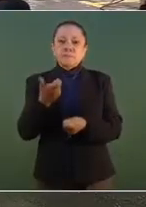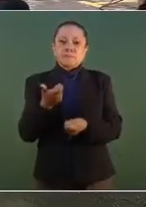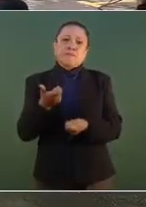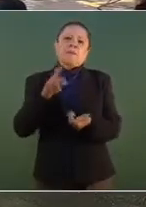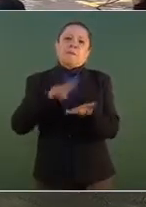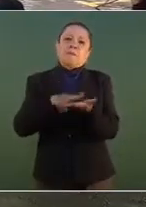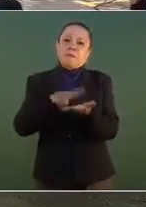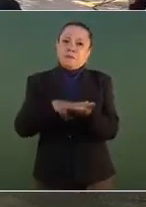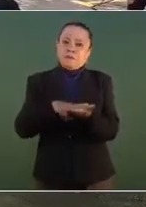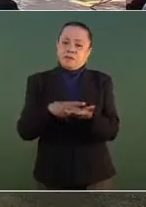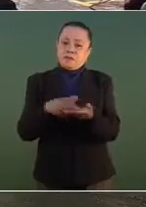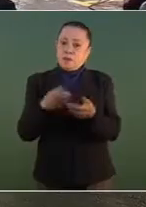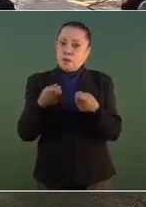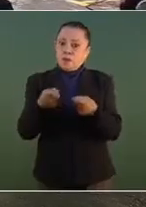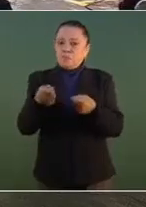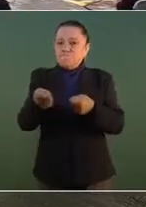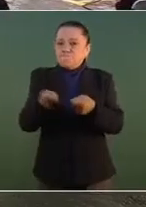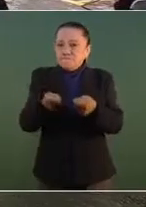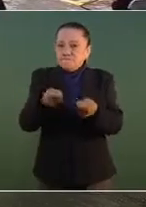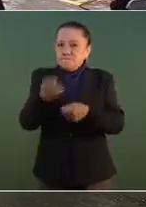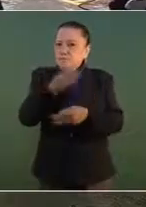de los energéticos.